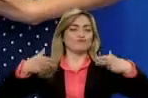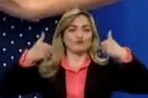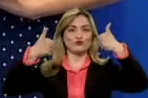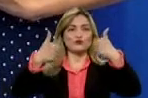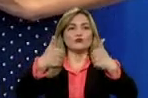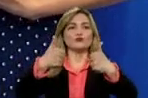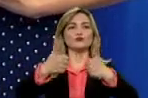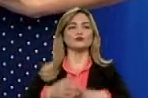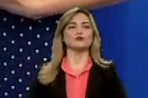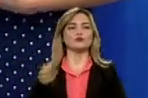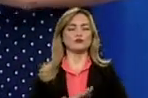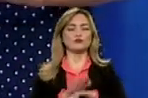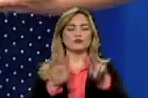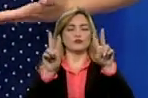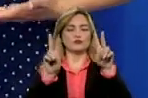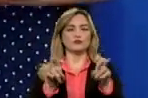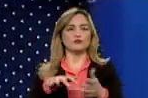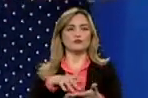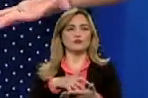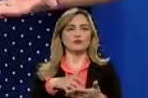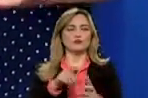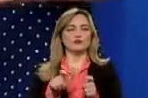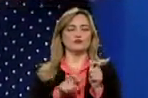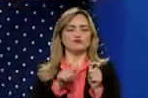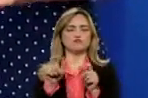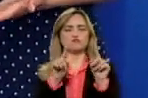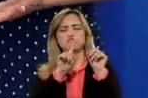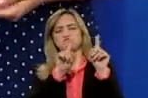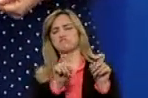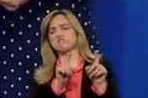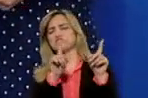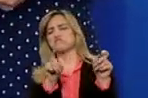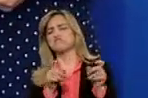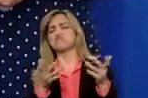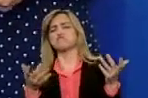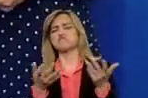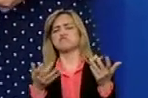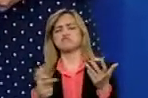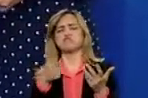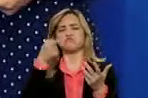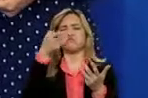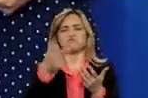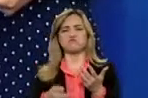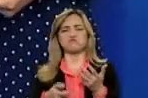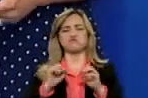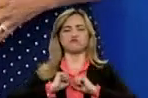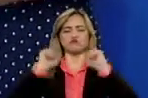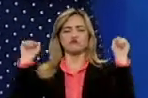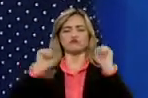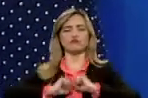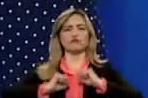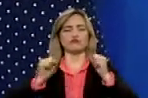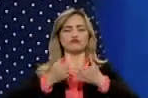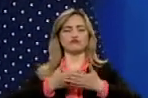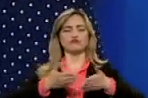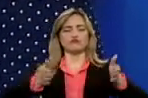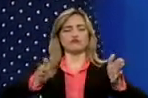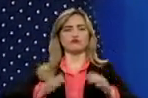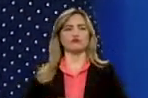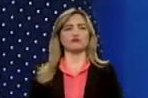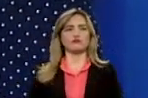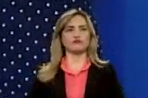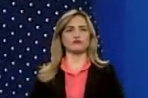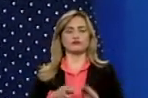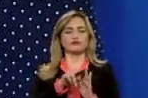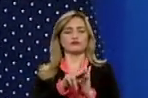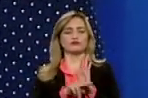Hoy vamos a hablar de un tema que inquieta a varios televidentes a propósito de la próxima apertura de gimnasios. Y es que una de las normas que